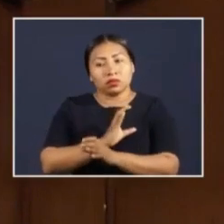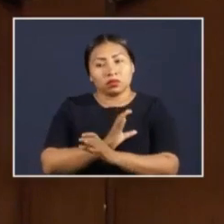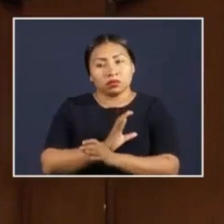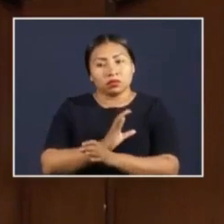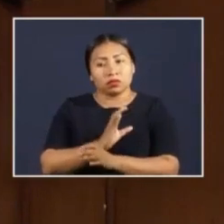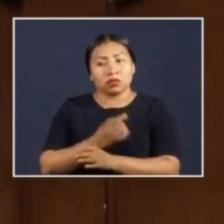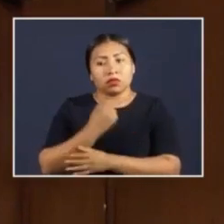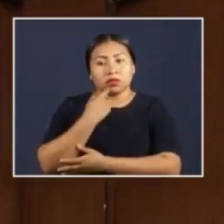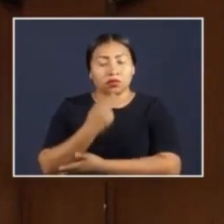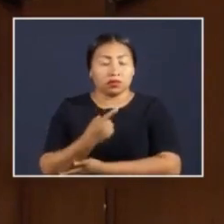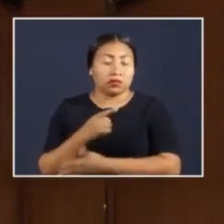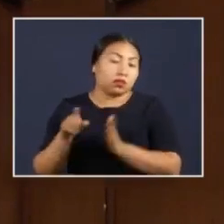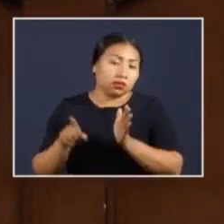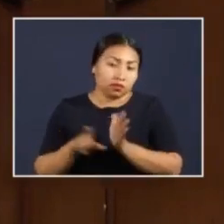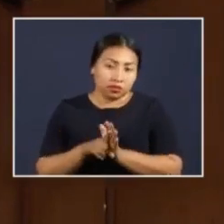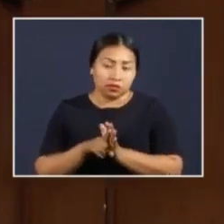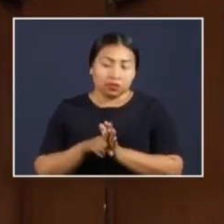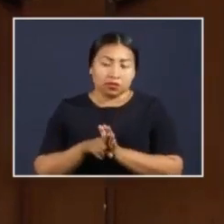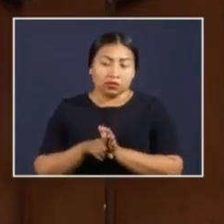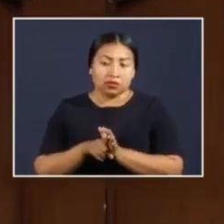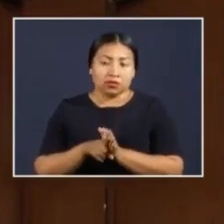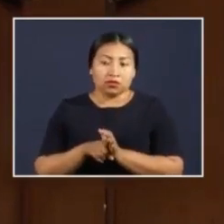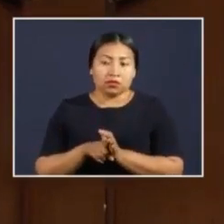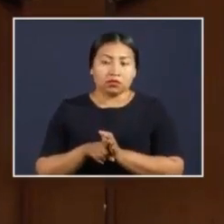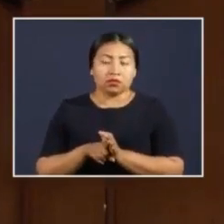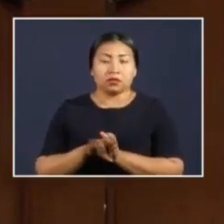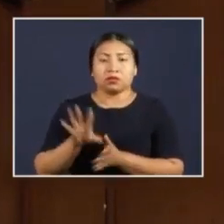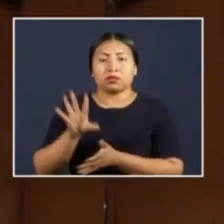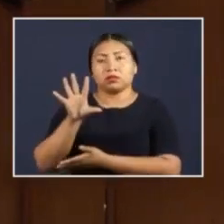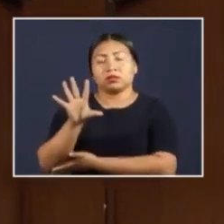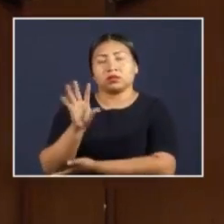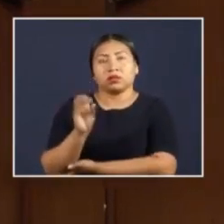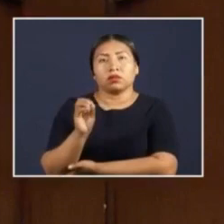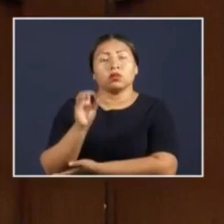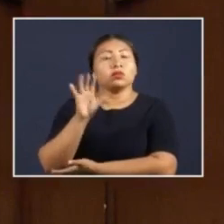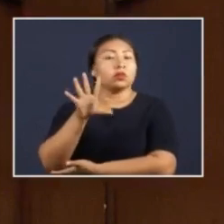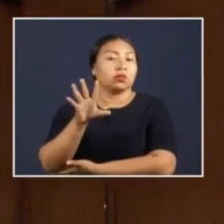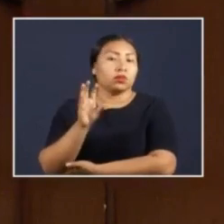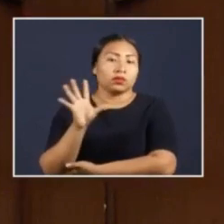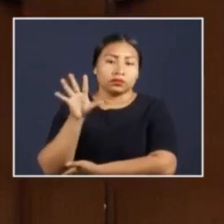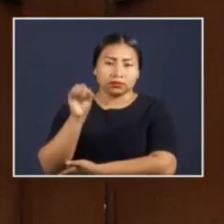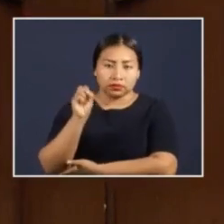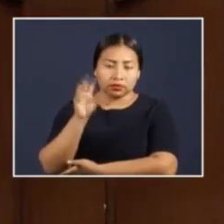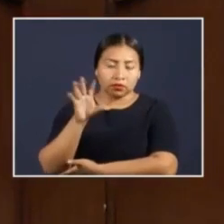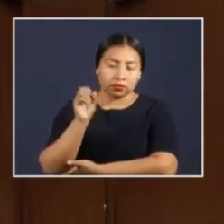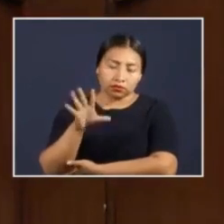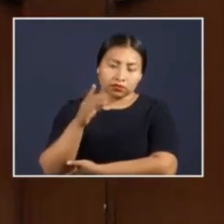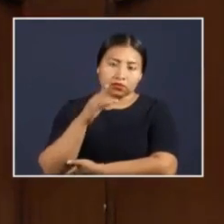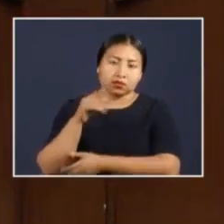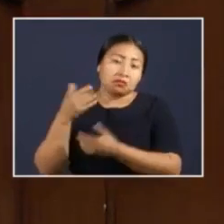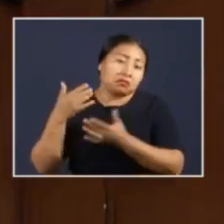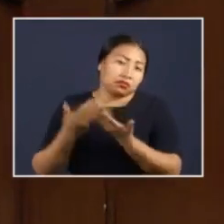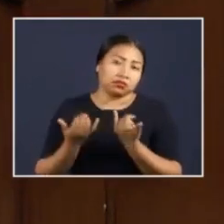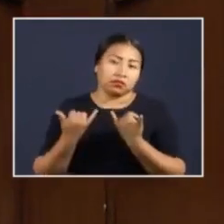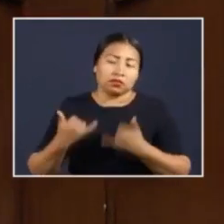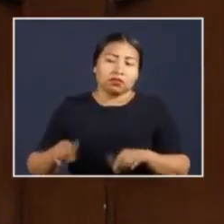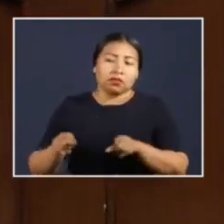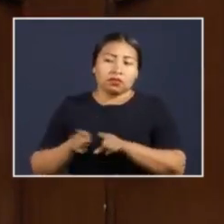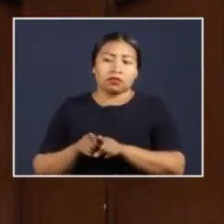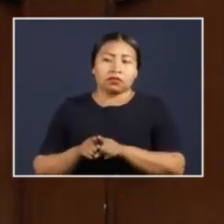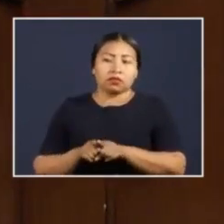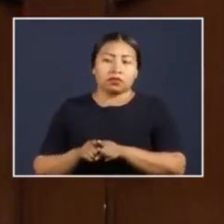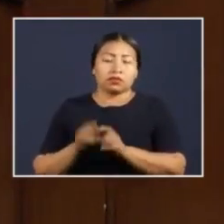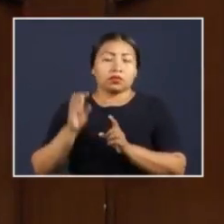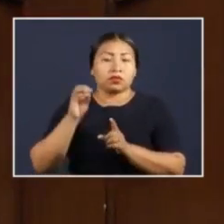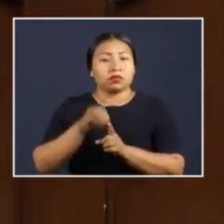o con lo que determina la ley 55 5 hasta el momento el objetivo de esto